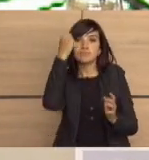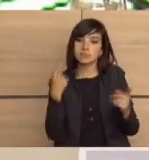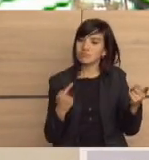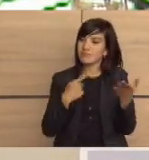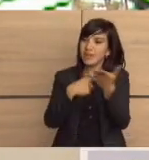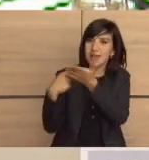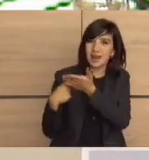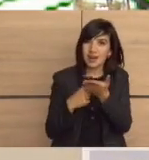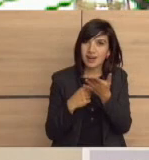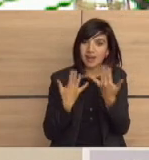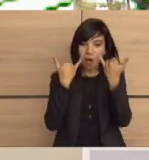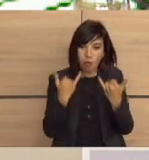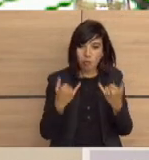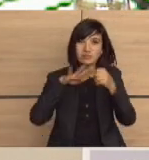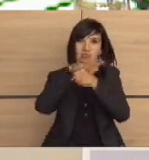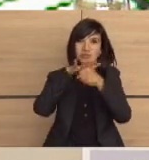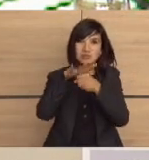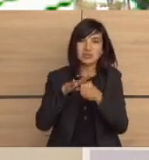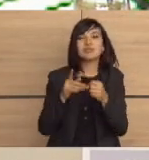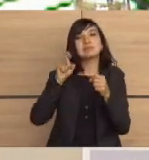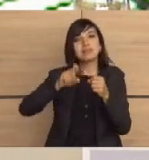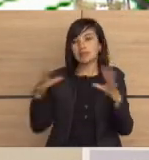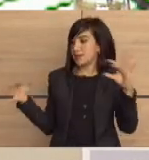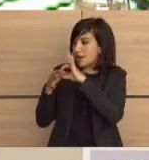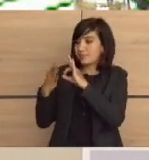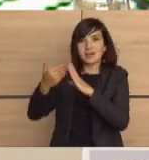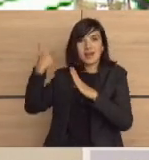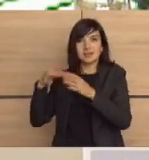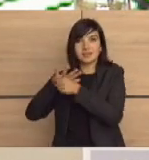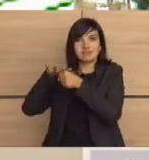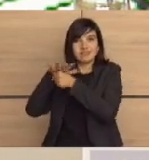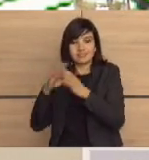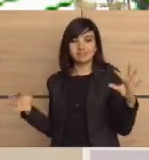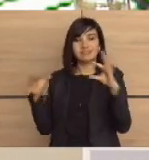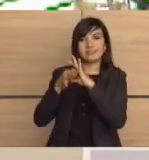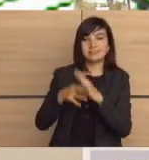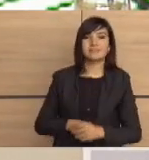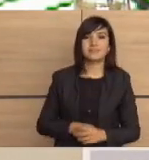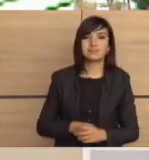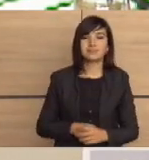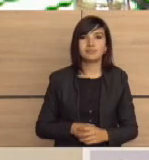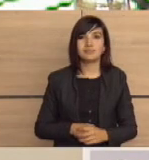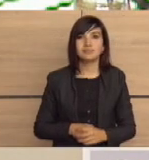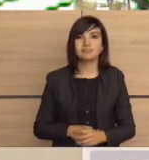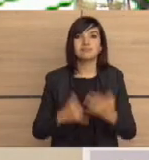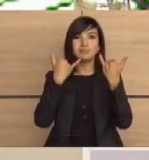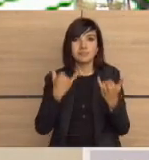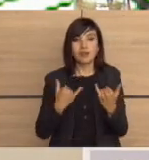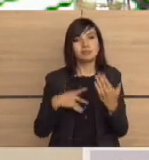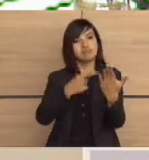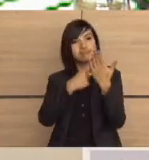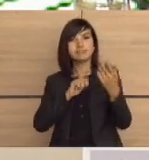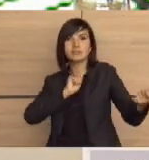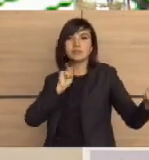qué es lo que está pasando hoy en día. Y hoy en día empiezan a surgir evidencias de unos cambios profundos en